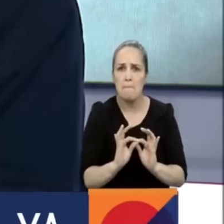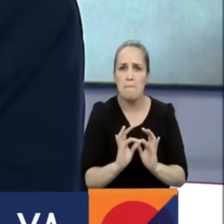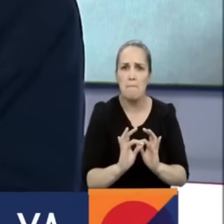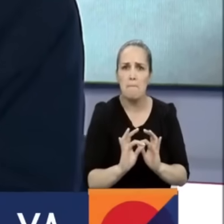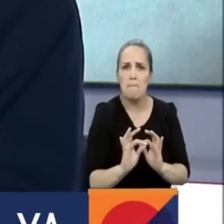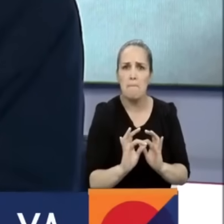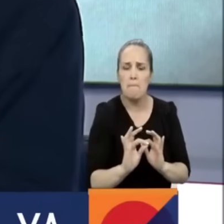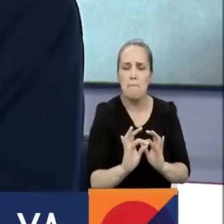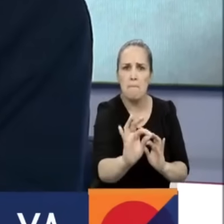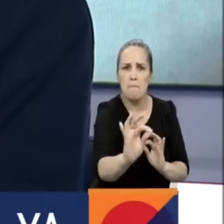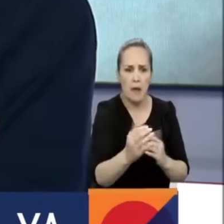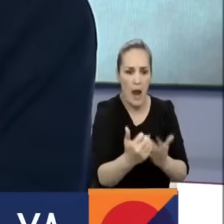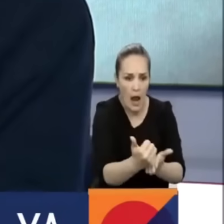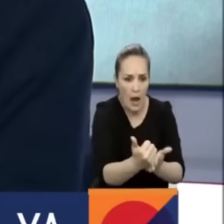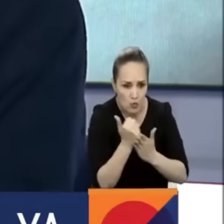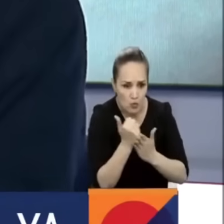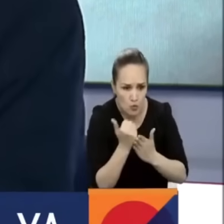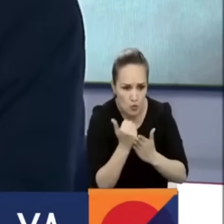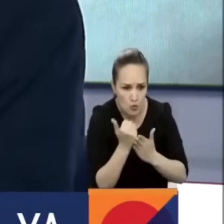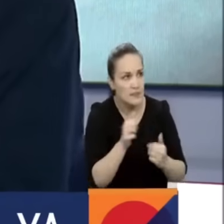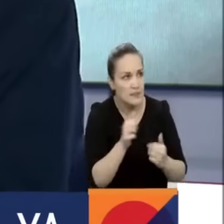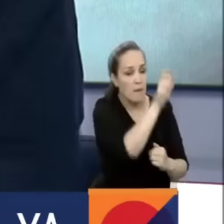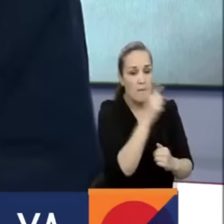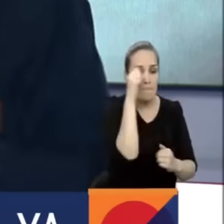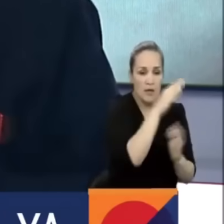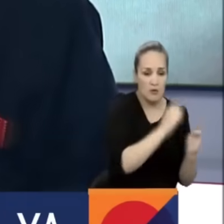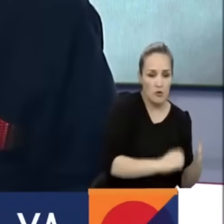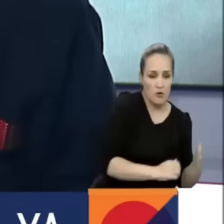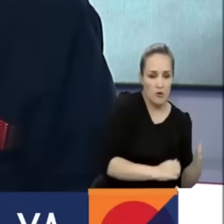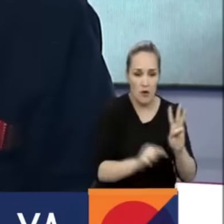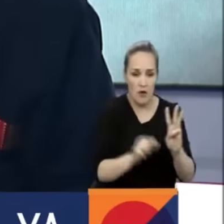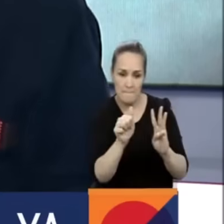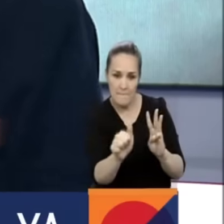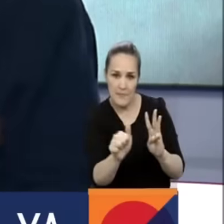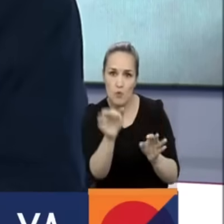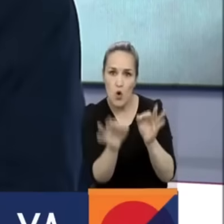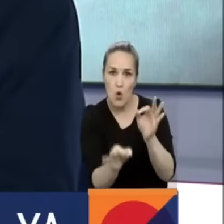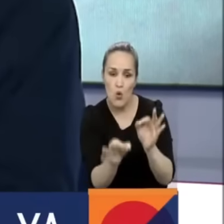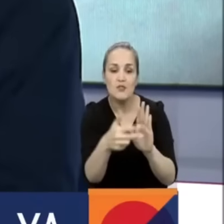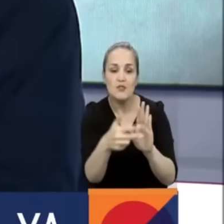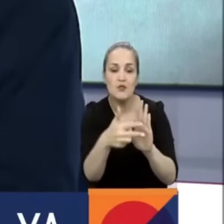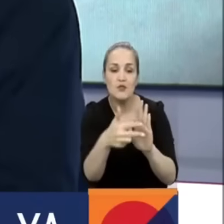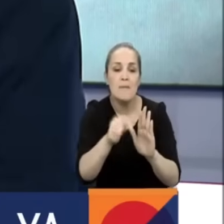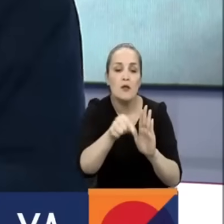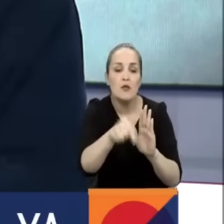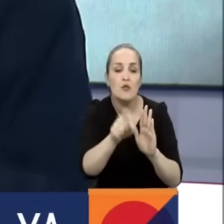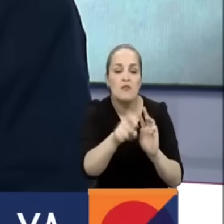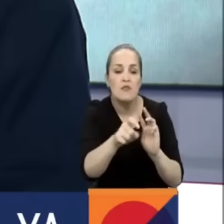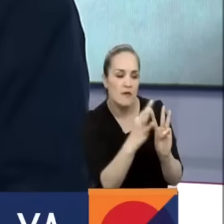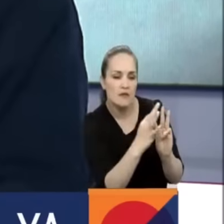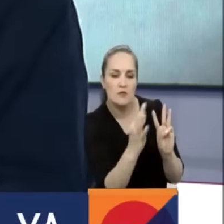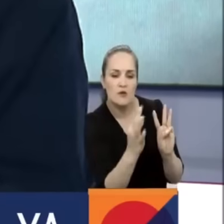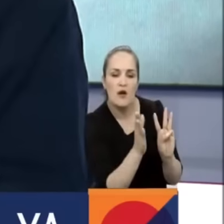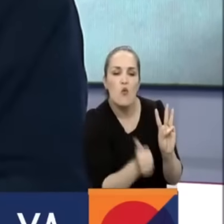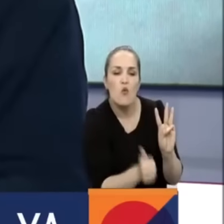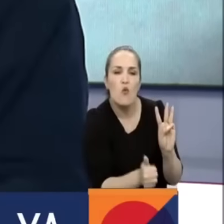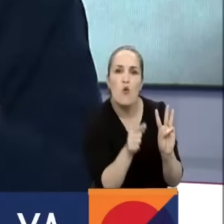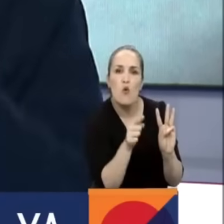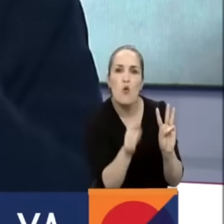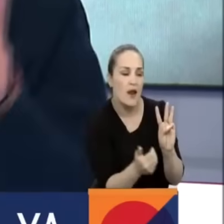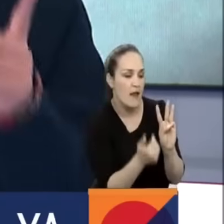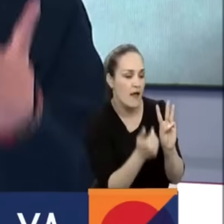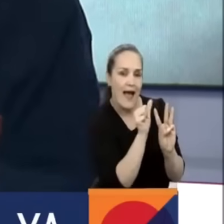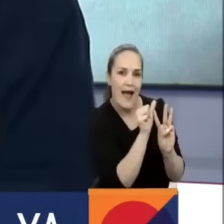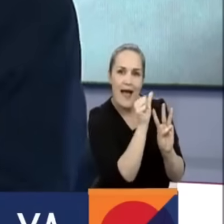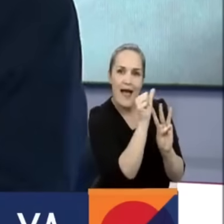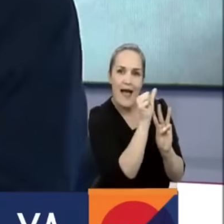a partir de la terna que escogió el presidente de la República, porque es su facultad legal y constitucional, escoger la nueva fiscal